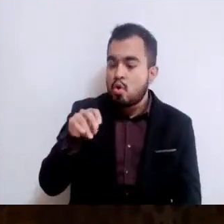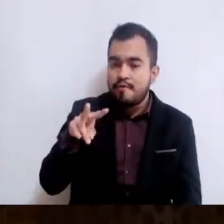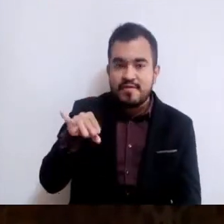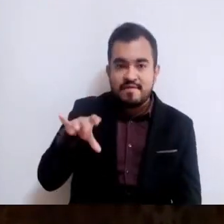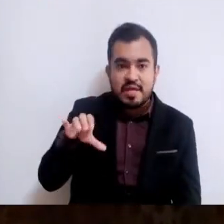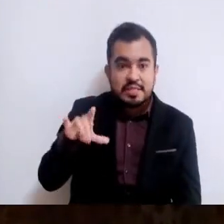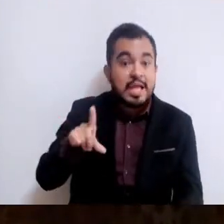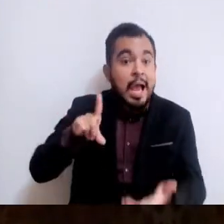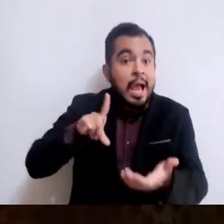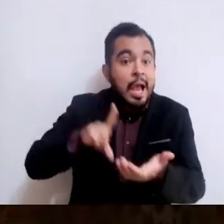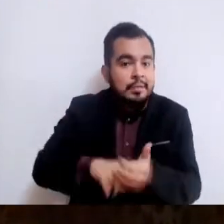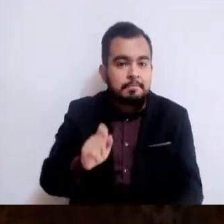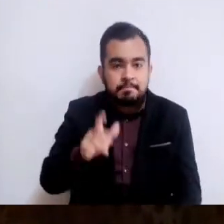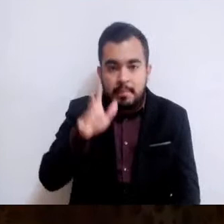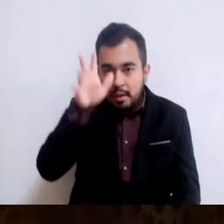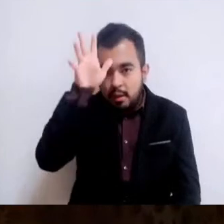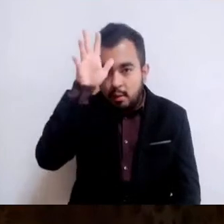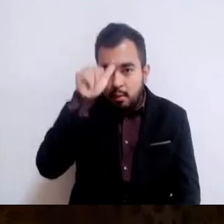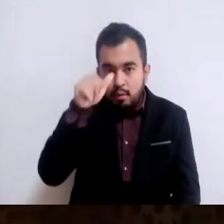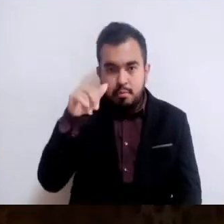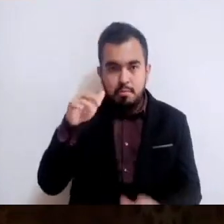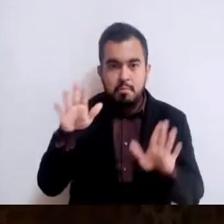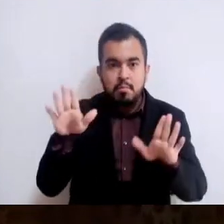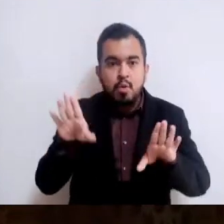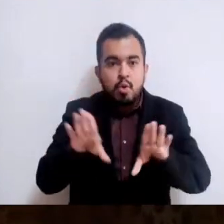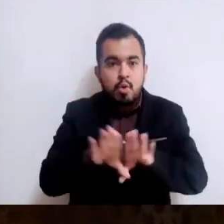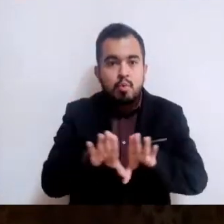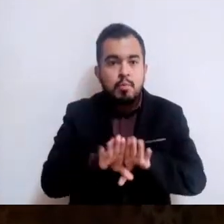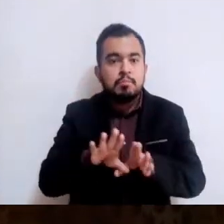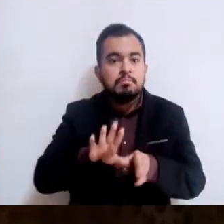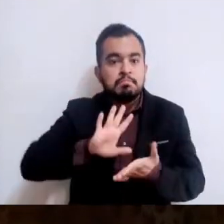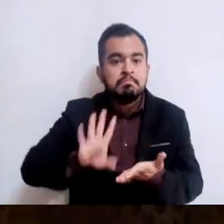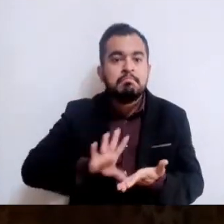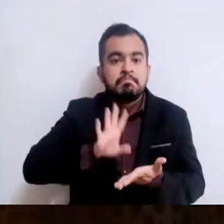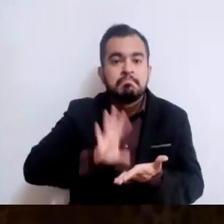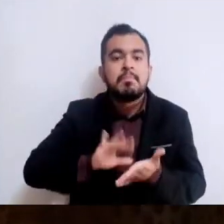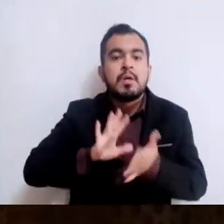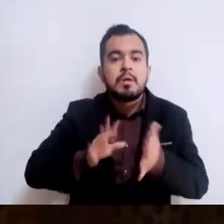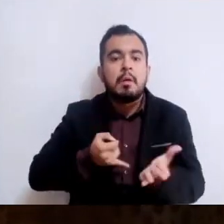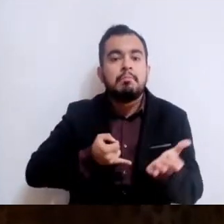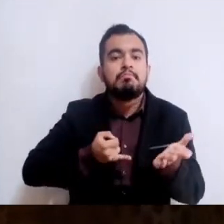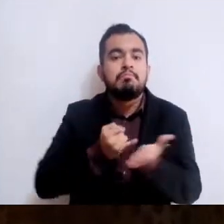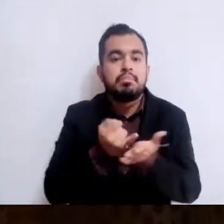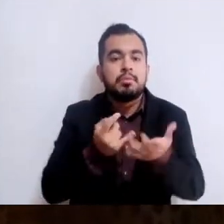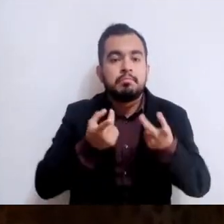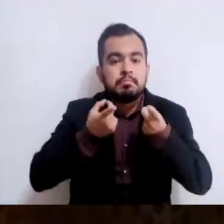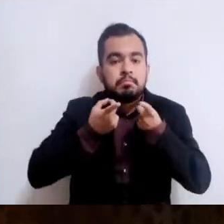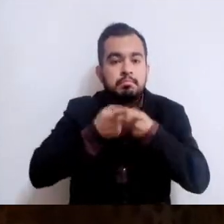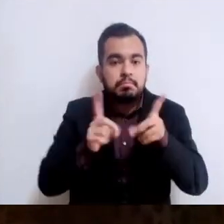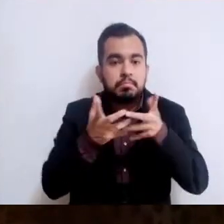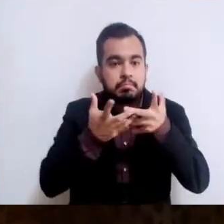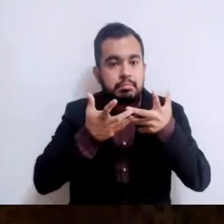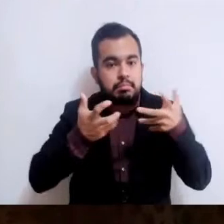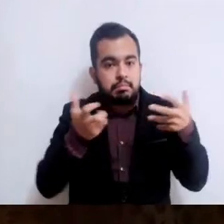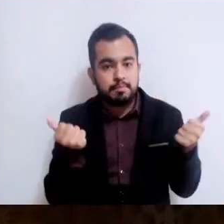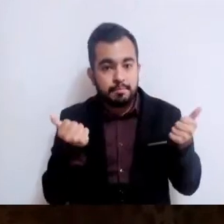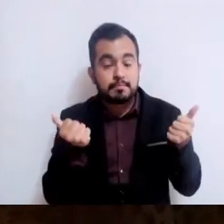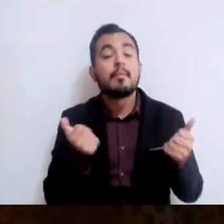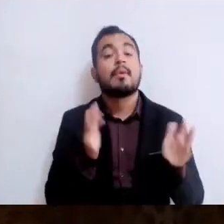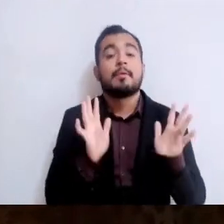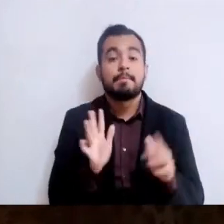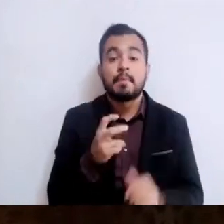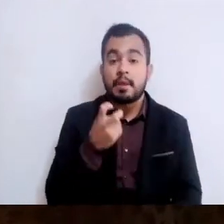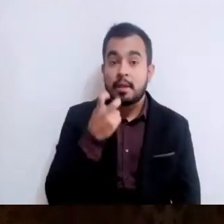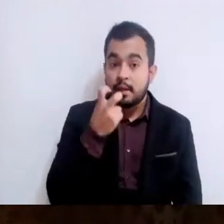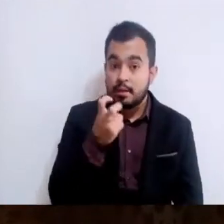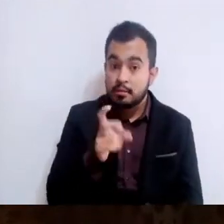en el convenio de separación matrimonial. Es importante recalcar además que este derecho a la